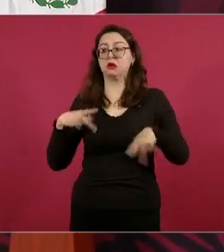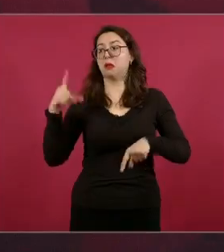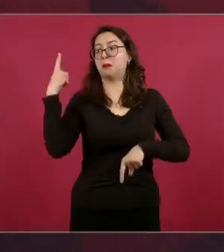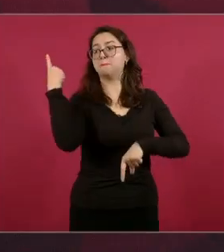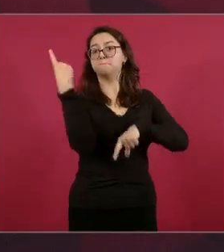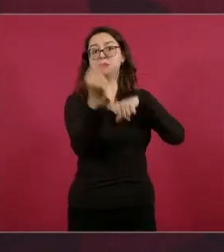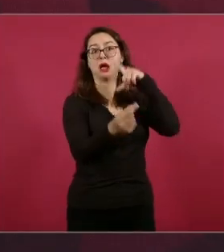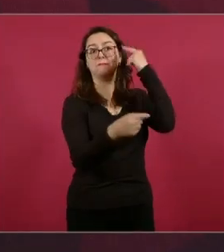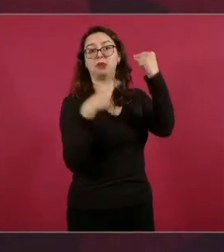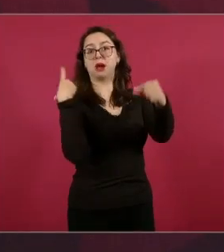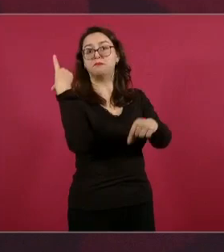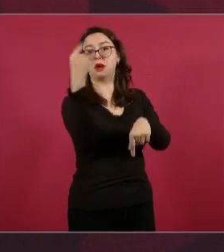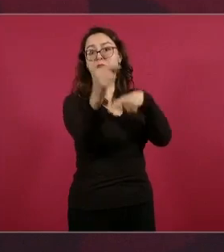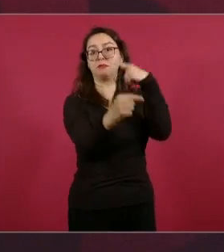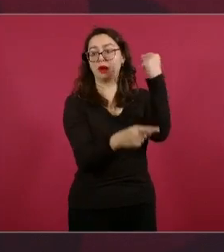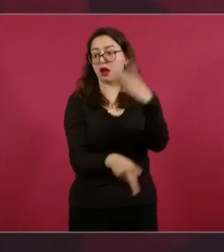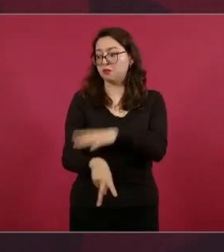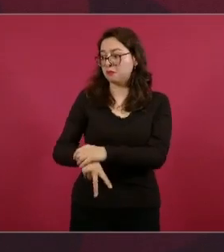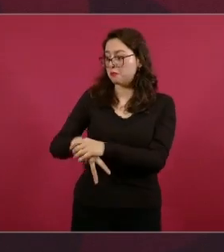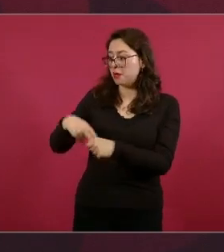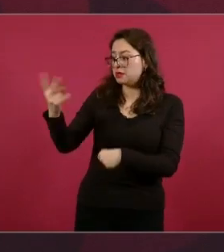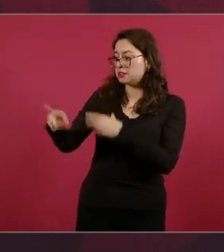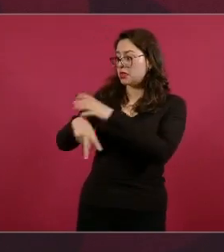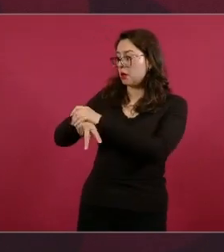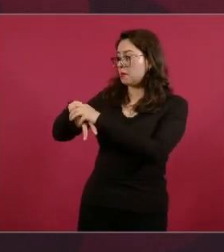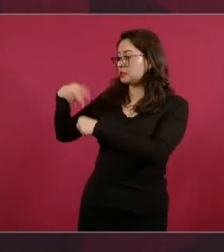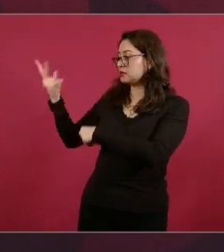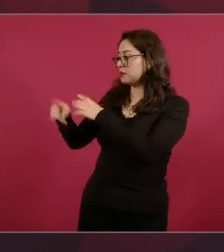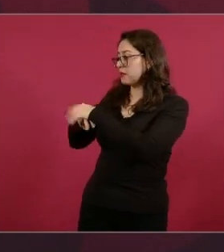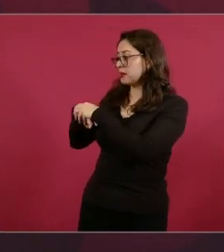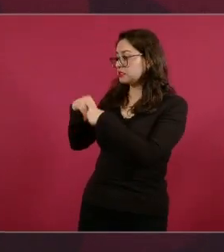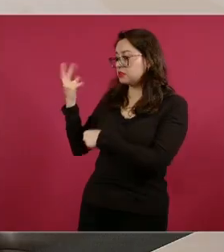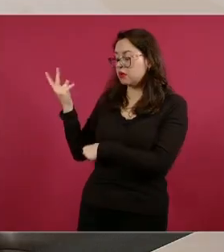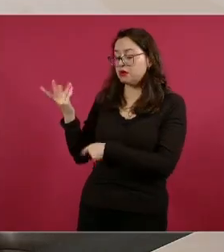Imagínense Veracruz, que es